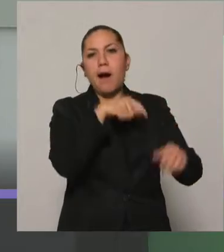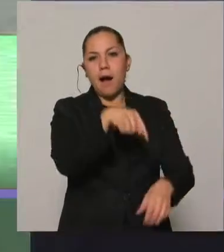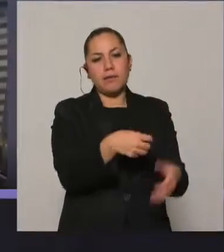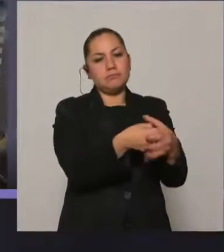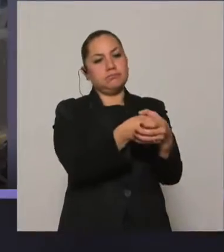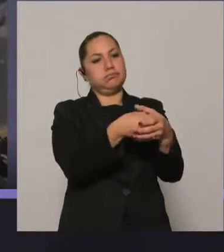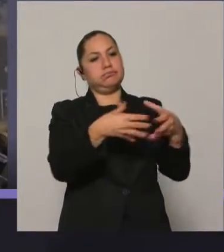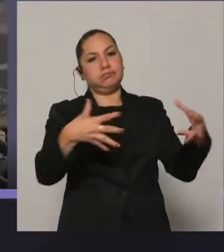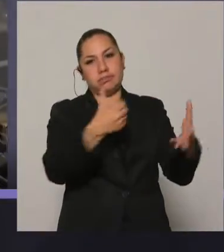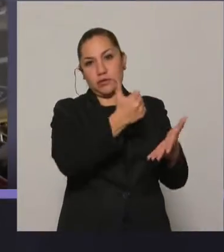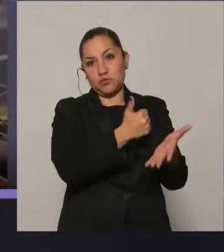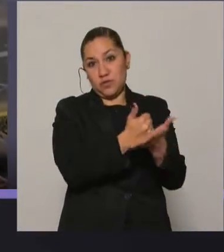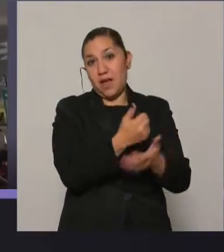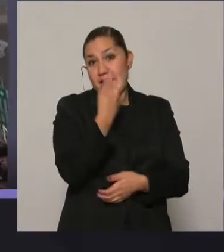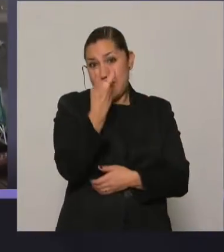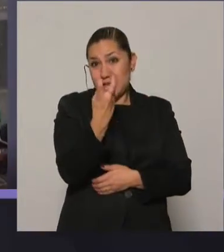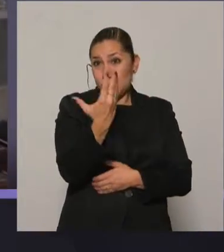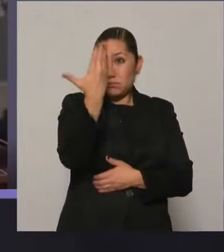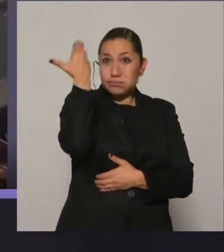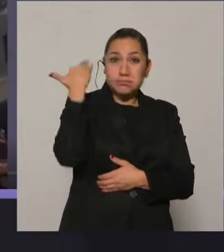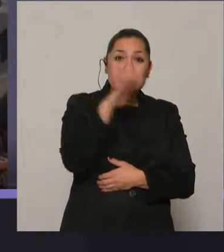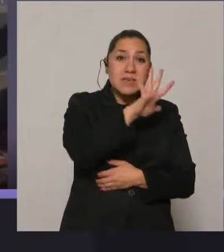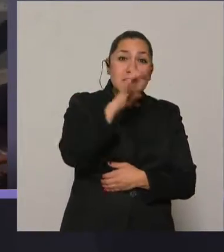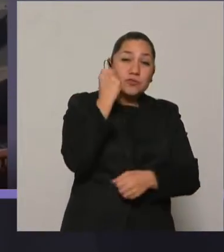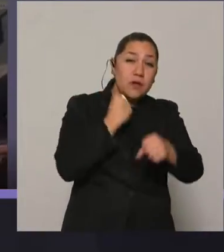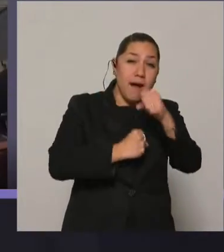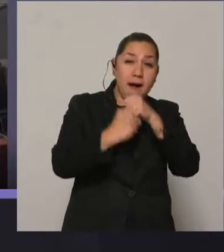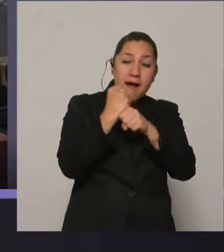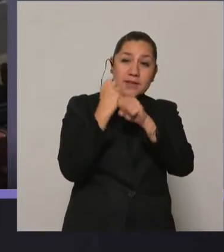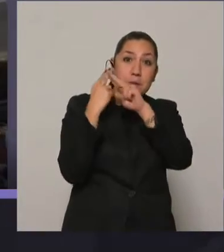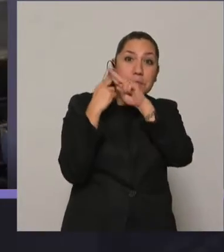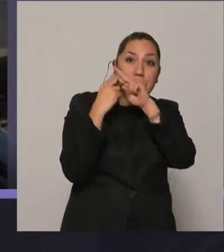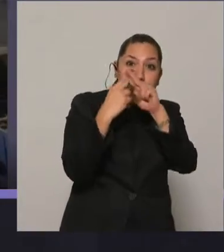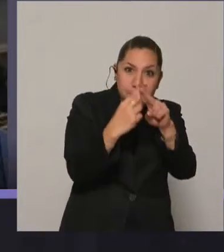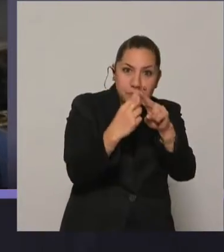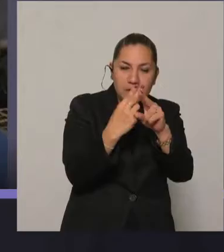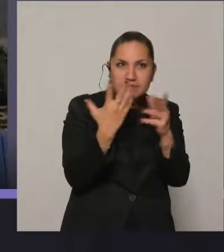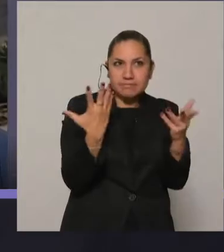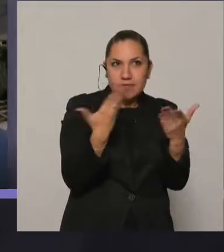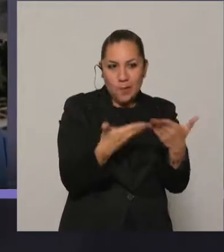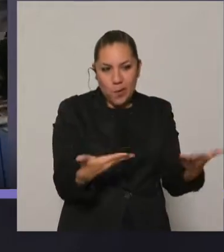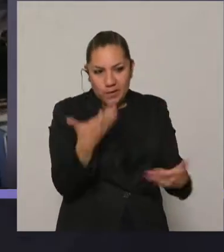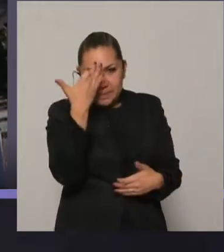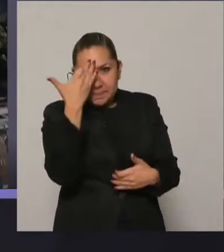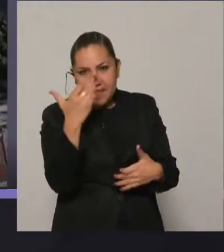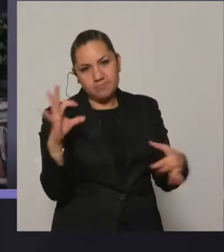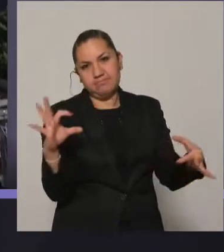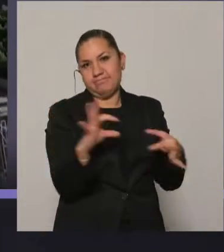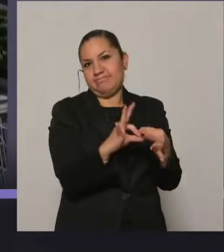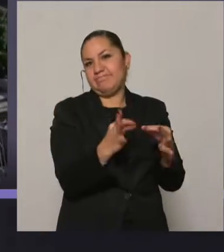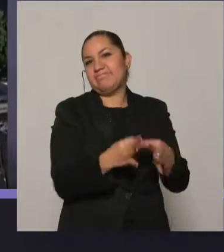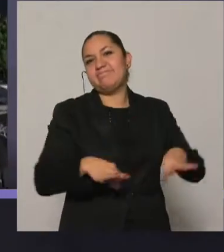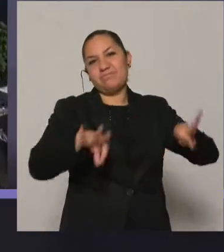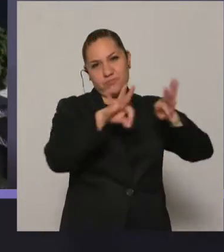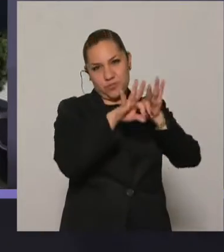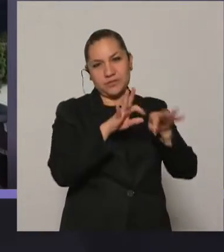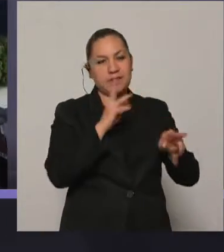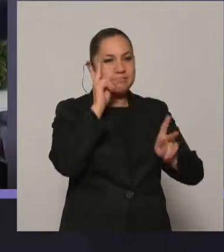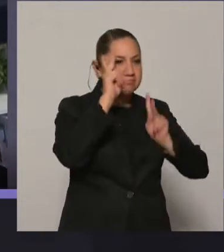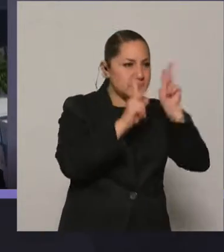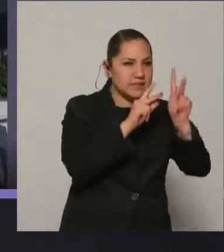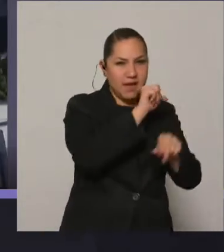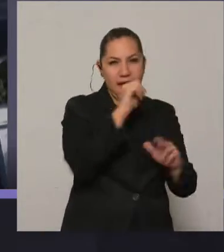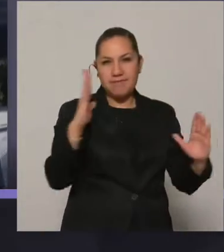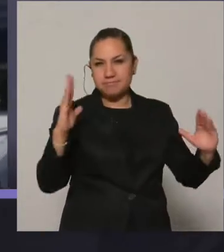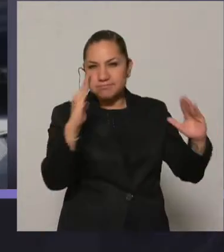este país, y es un buen momento para visitar los sitios prehispánicos. Abrimos uno, bueno, el gobierno federal en este caso abrió uno, que es el que está